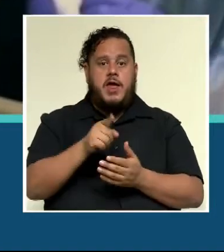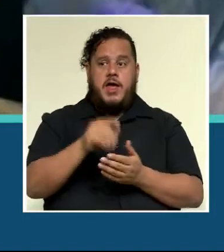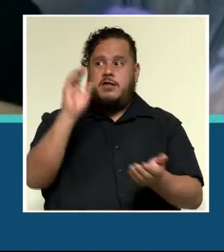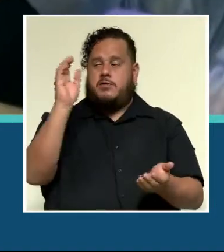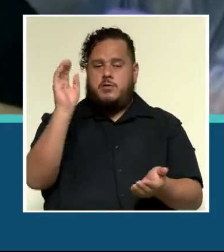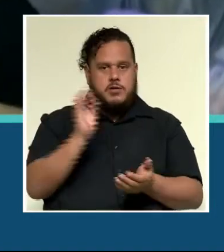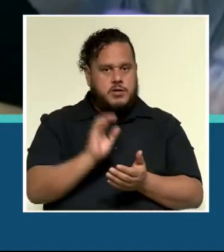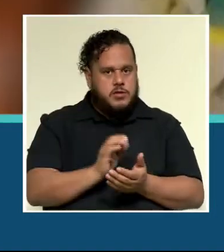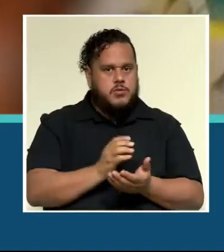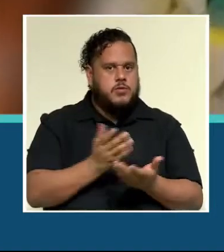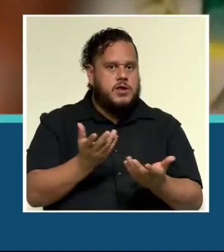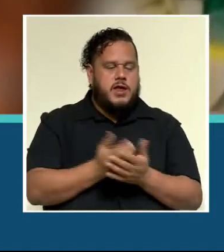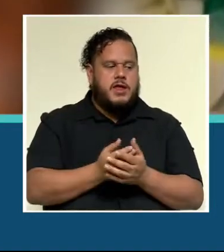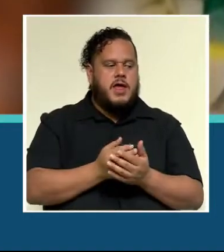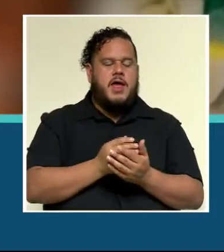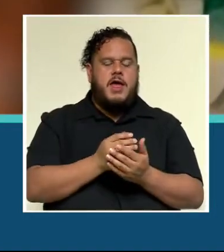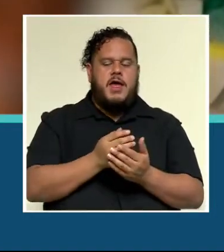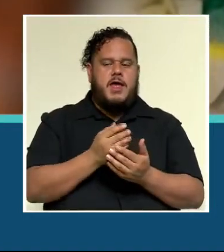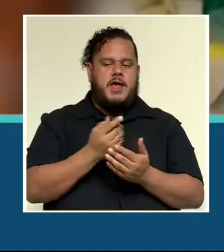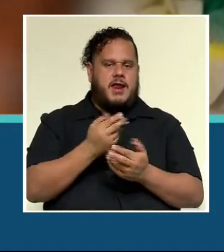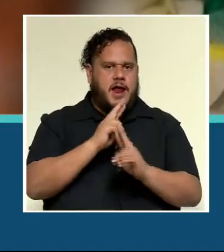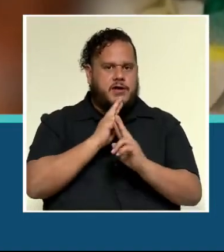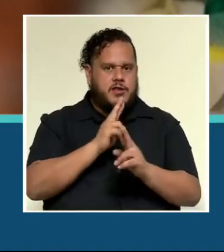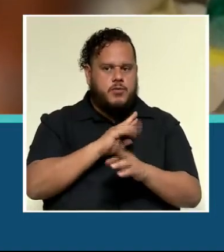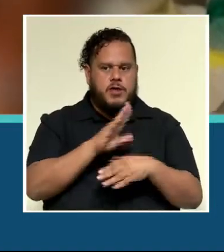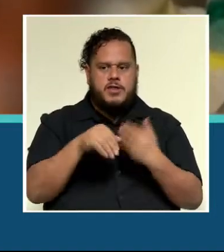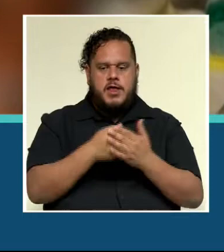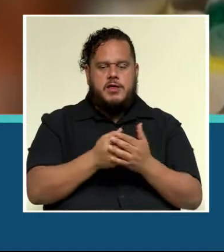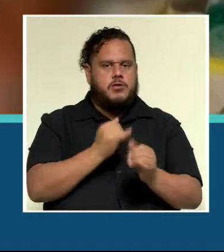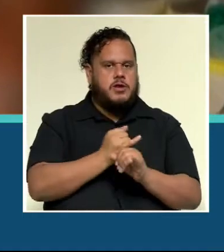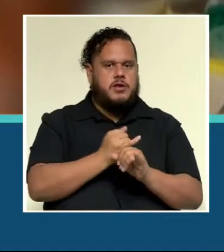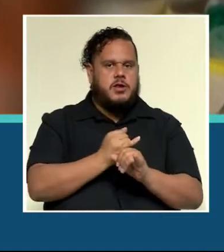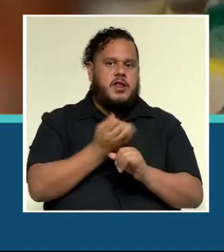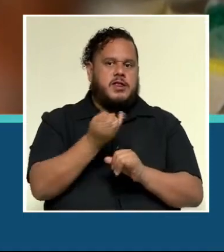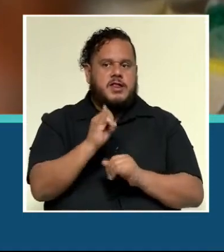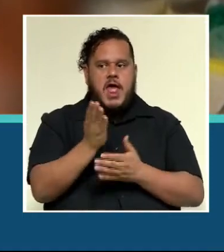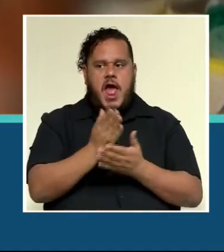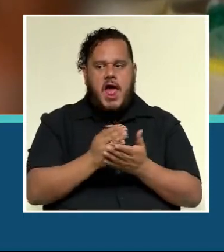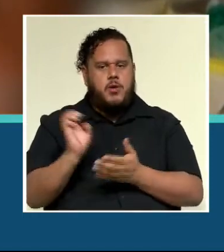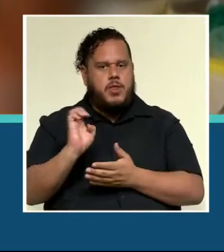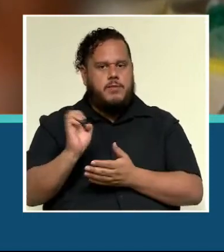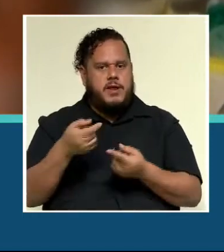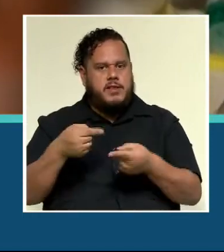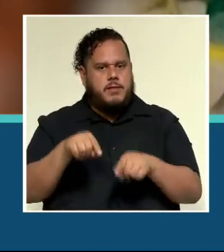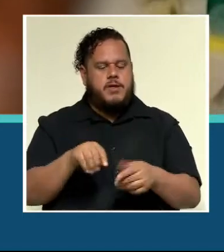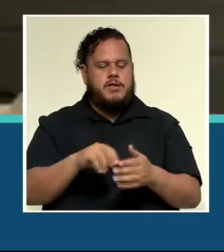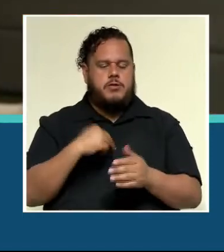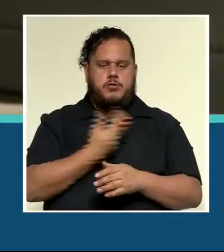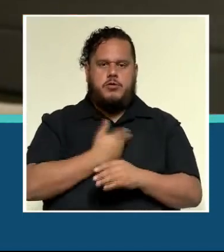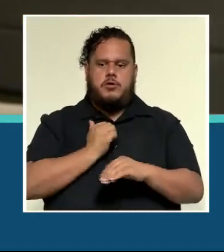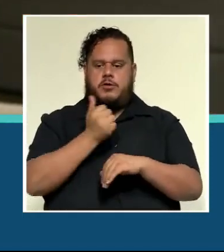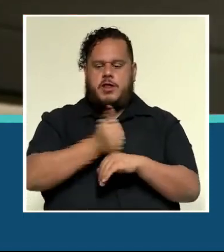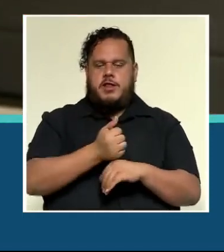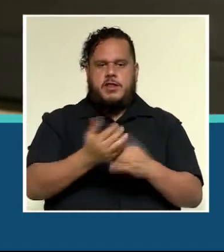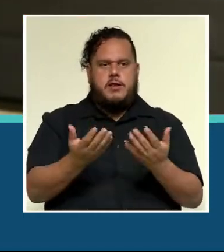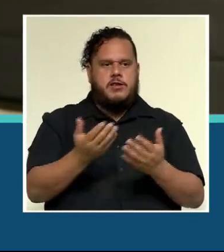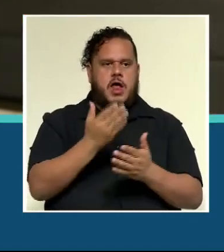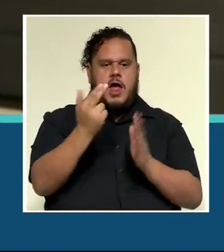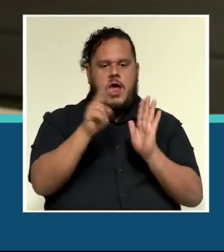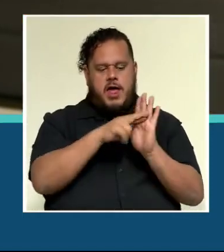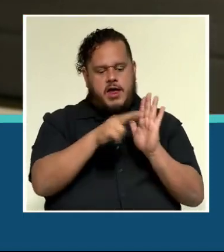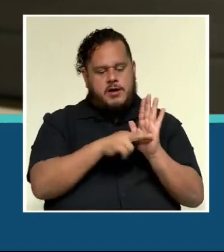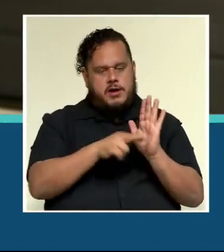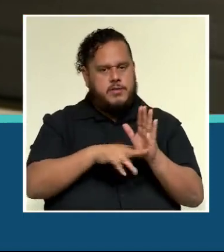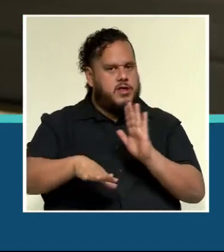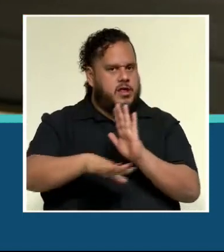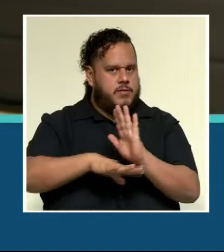instituciones en caso de que tengamos que responder para atender una situación de emergencia. Hemos establecido algunas líneas muy básicas que pueden ser